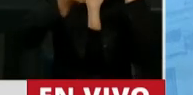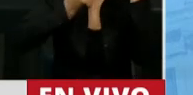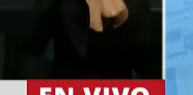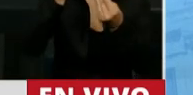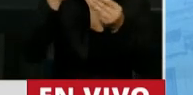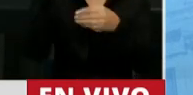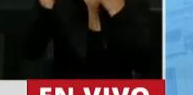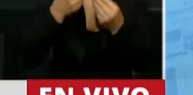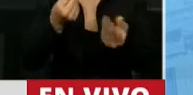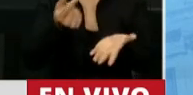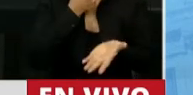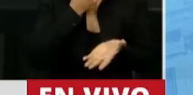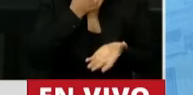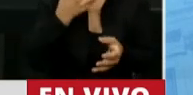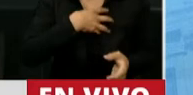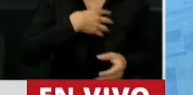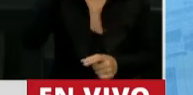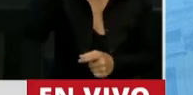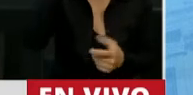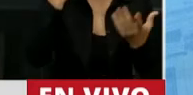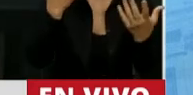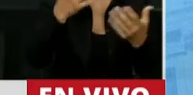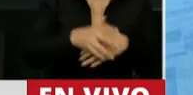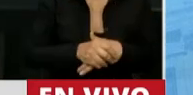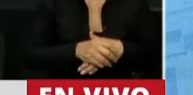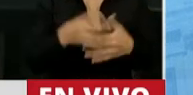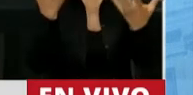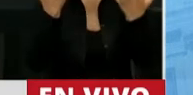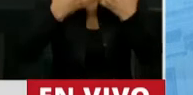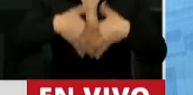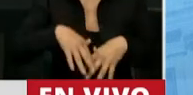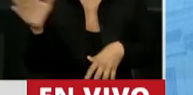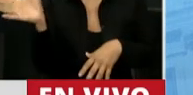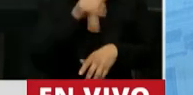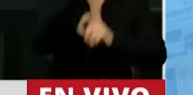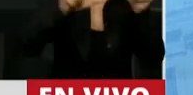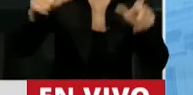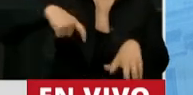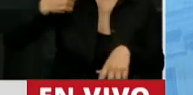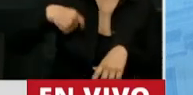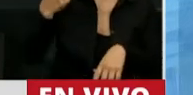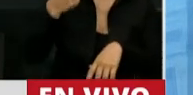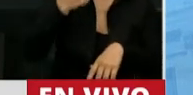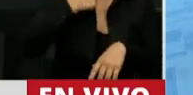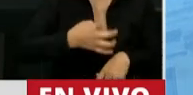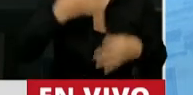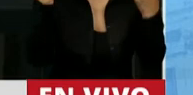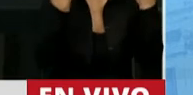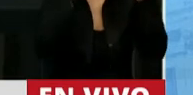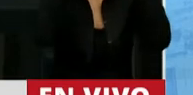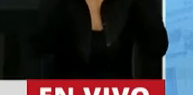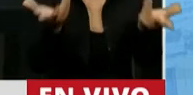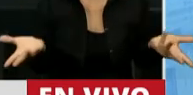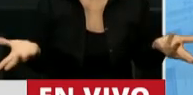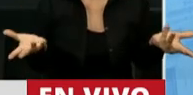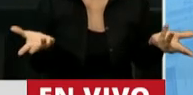preocupada está que quiere que haya clases en enero, que evidentemente toda la runfla de sindicalistas de la educación seguramente no va a querer aceptarlo.